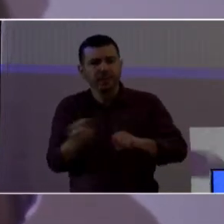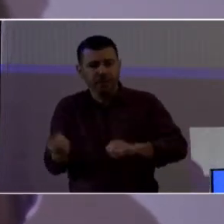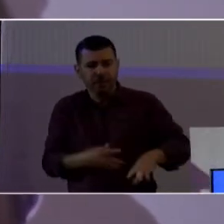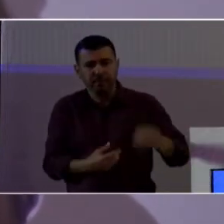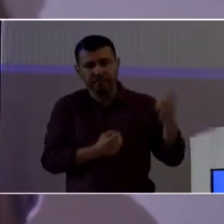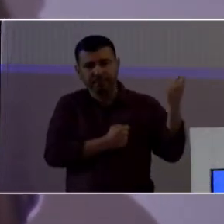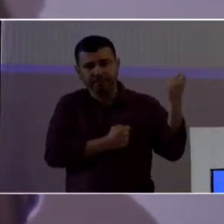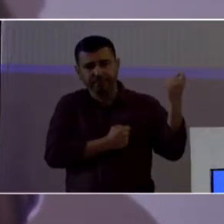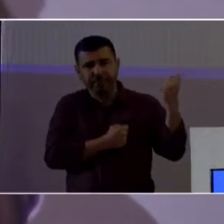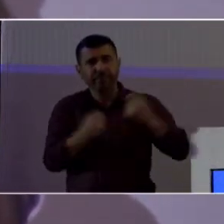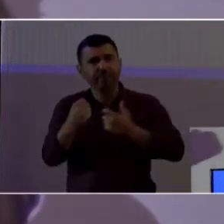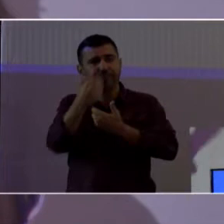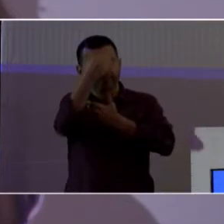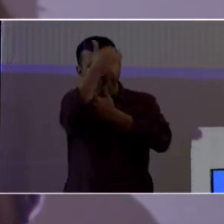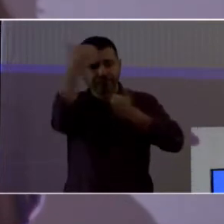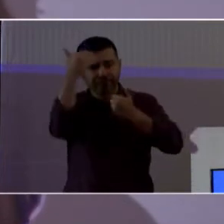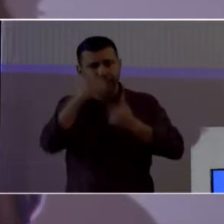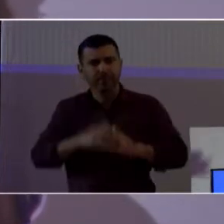pues